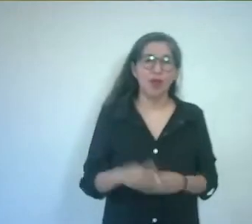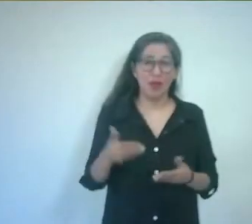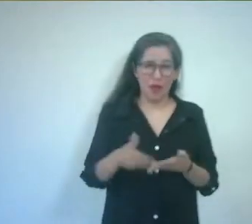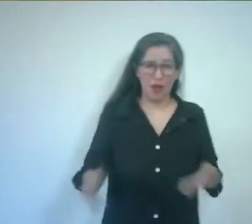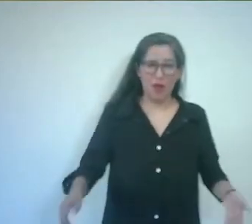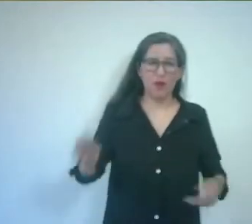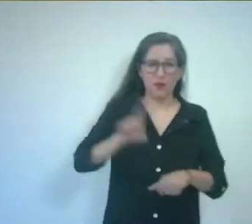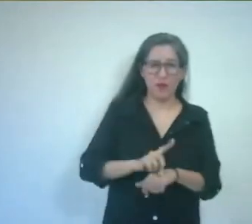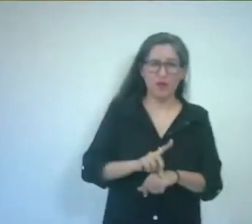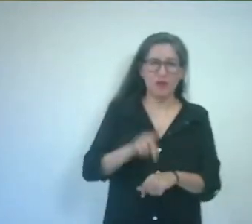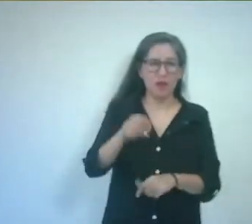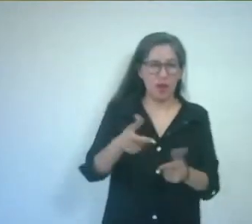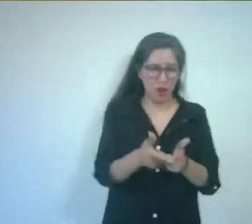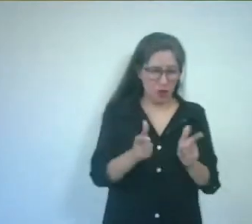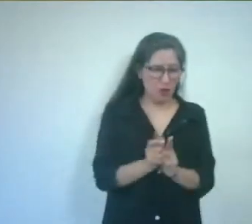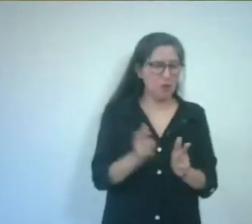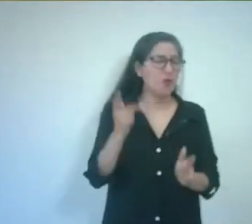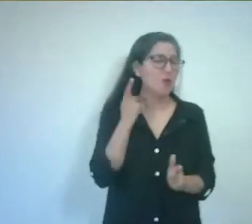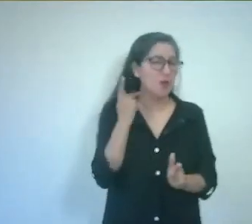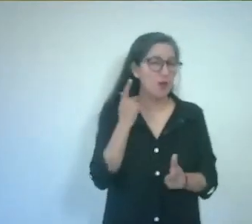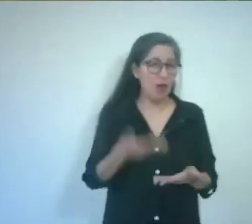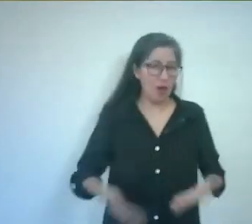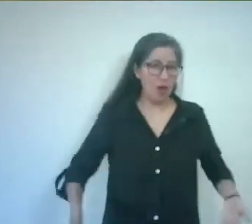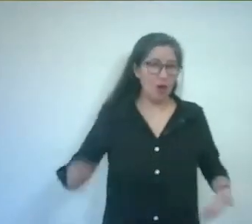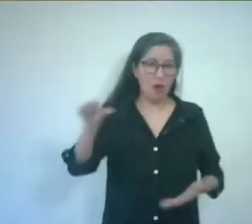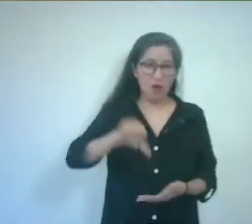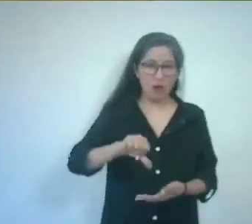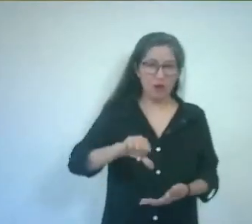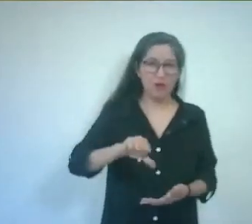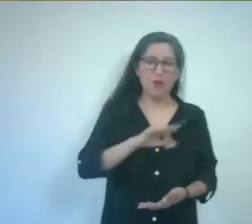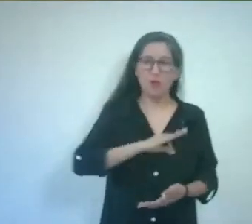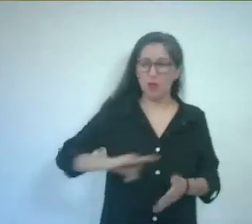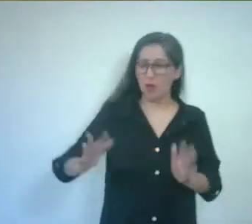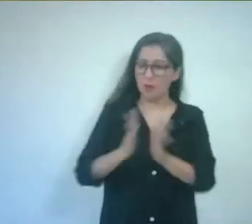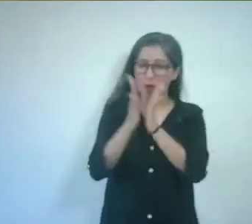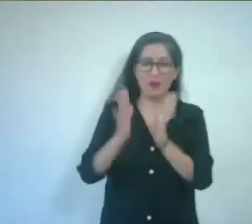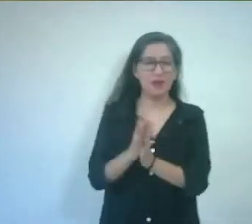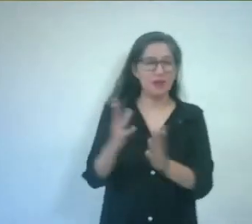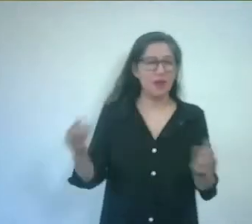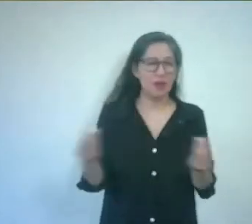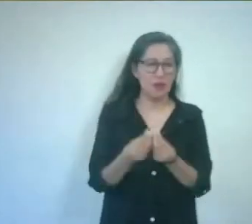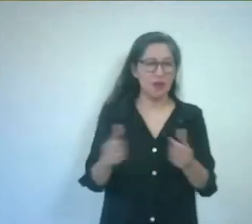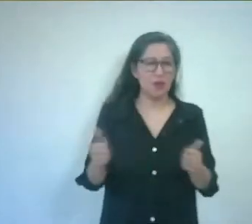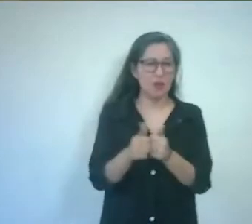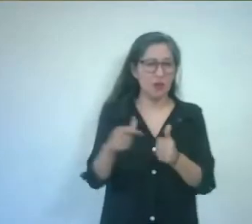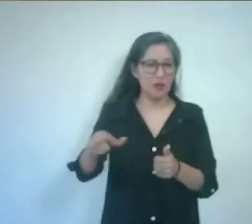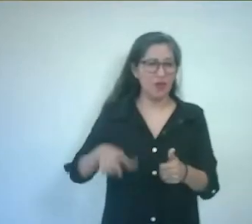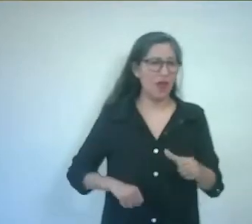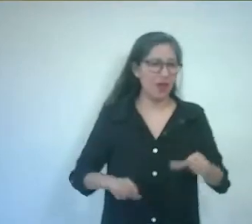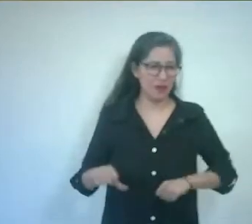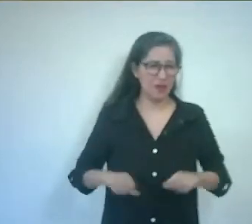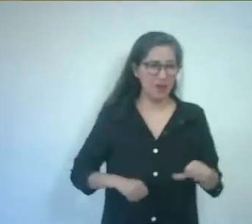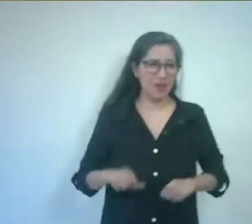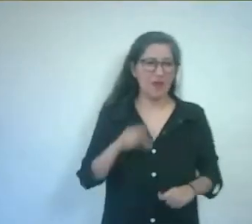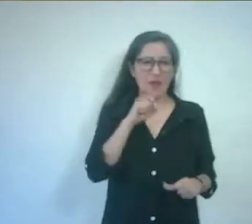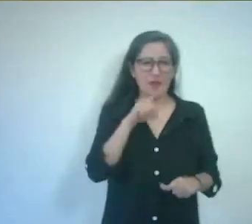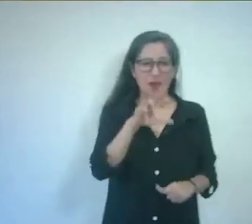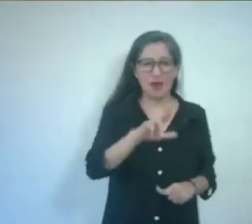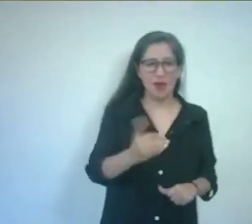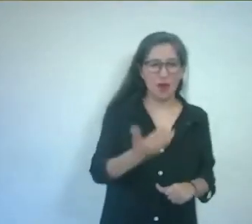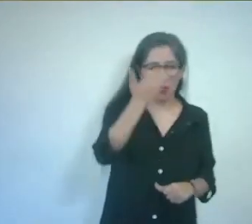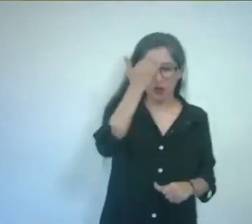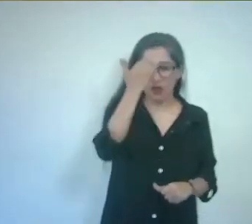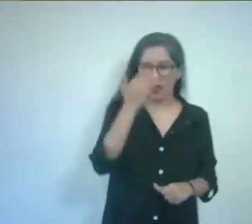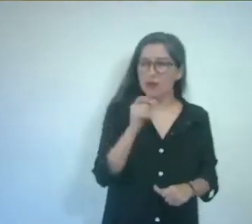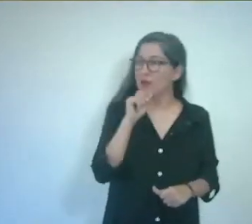los partidos, el día de hoy, colaborar con esta acción, que podamos reconocer, porque lo hemos hecho